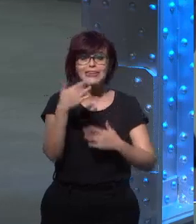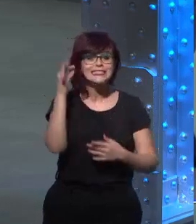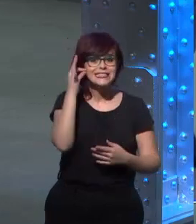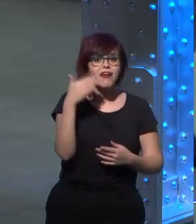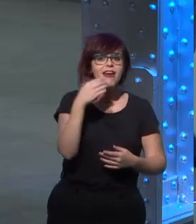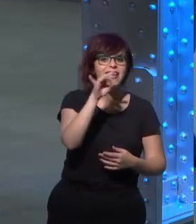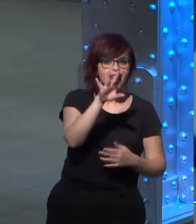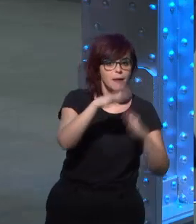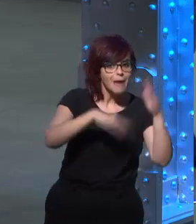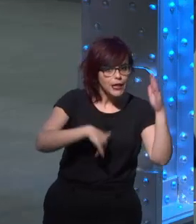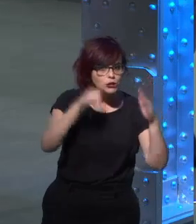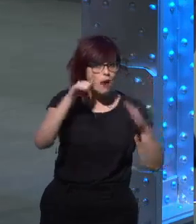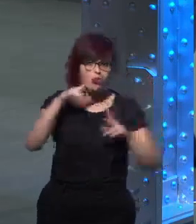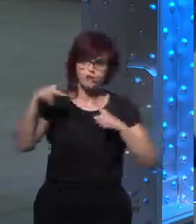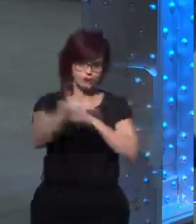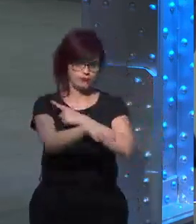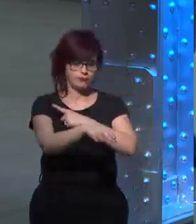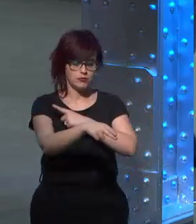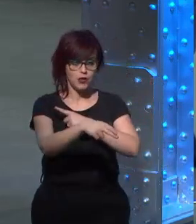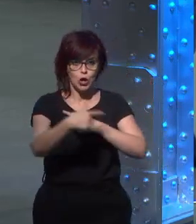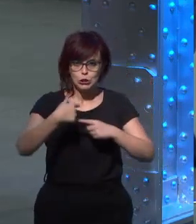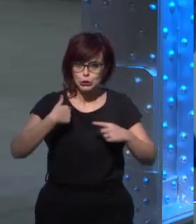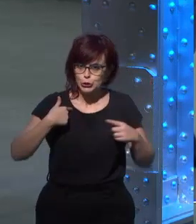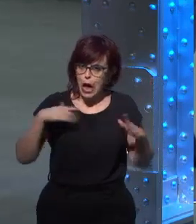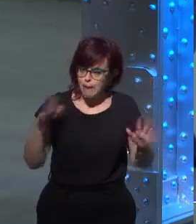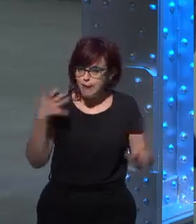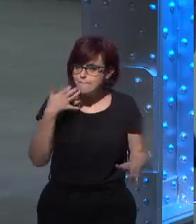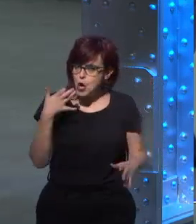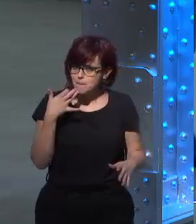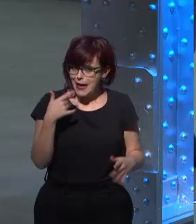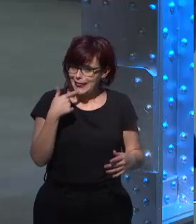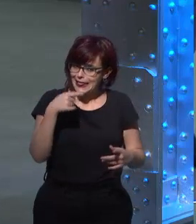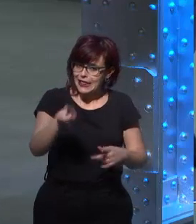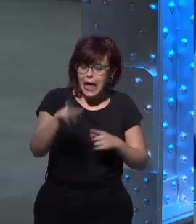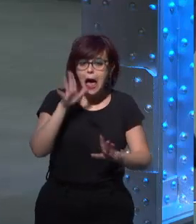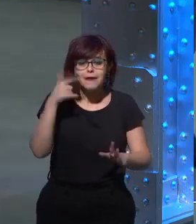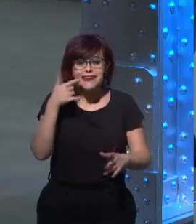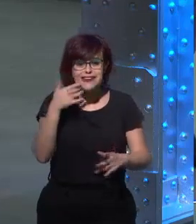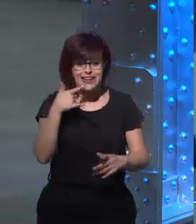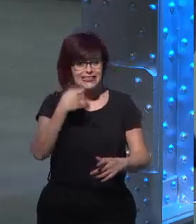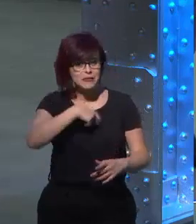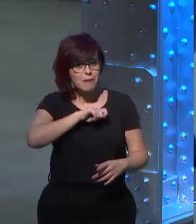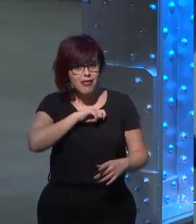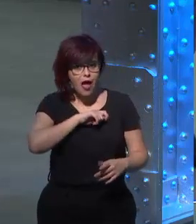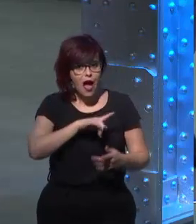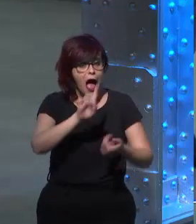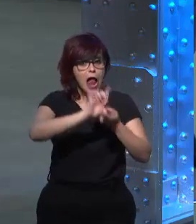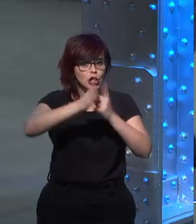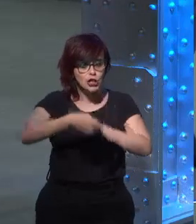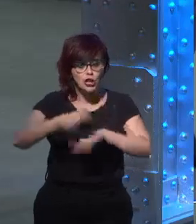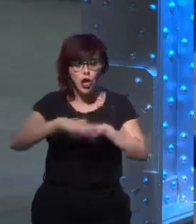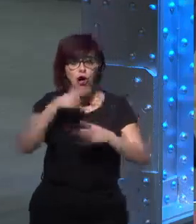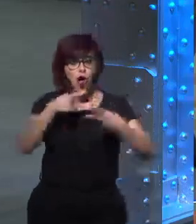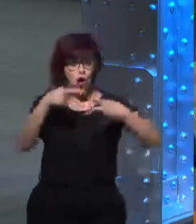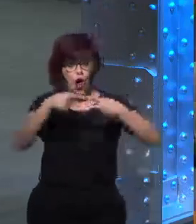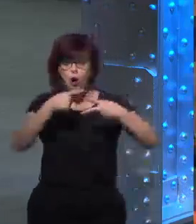años. Claro, a mí me tocó hablar del último. Yo le dije, yo no quiero bromear sobre esto, pero yo os puedo decir que en España tenemos exactamente todos los problemas contrarios. Tenemos menos